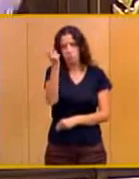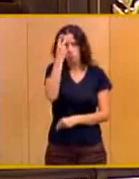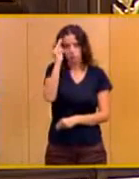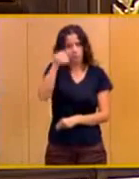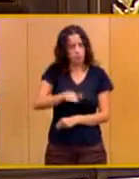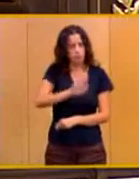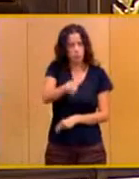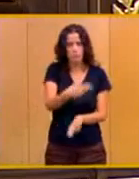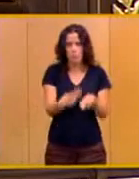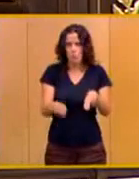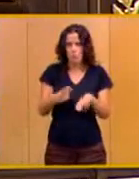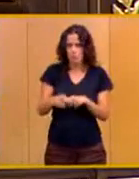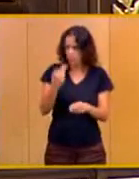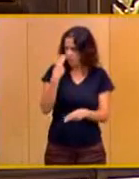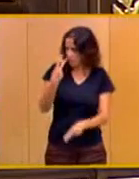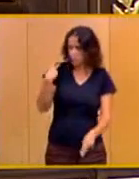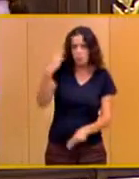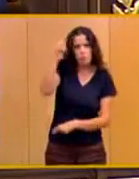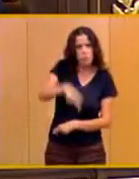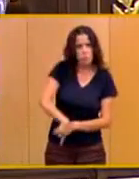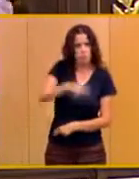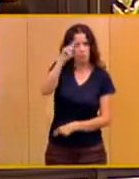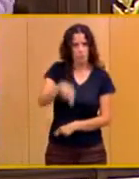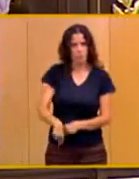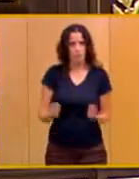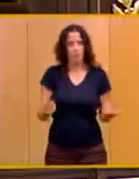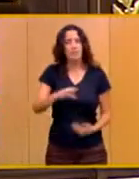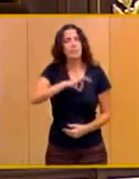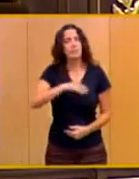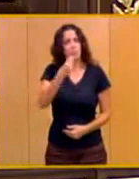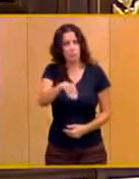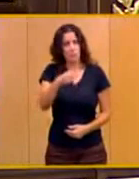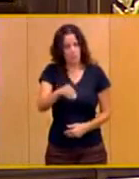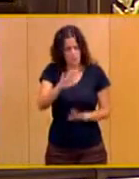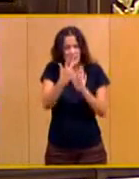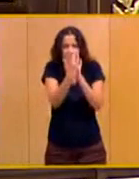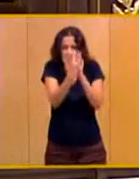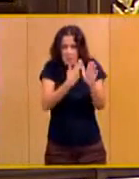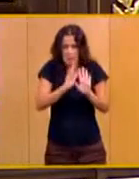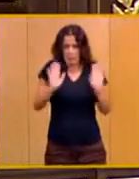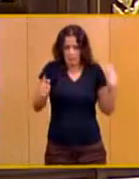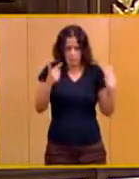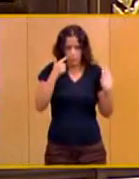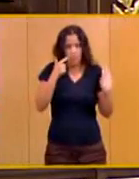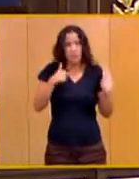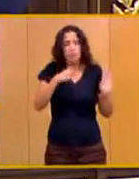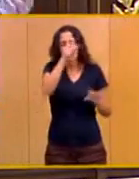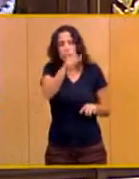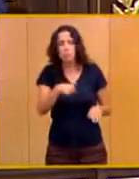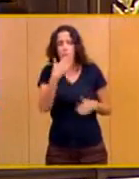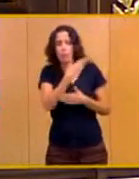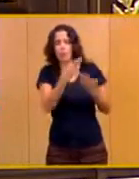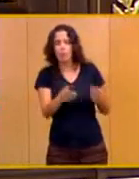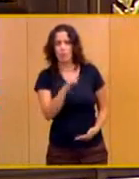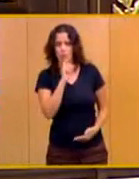visto en la historia de la democracia española. Señor presidente, y explíqueme a mí esto. ¿Cómo se puede confiar en una persona que firma un